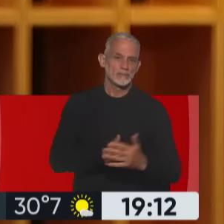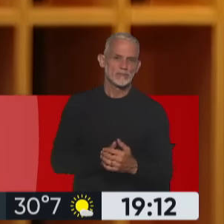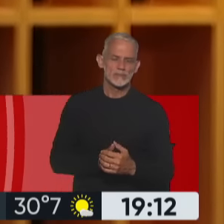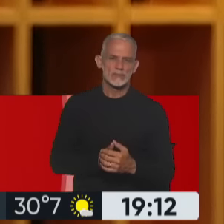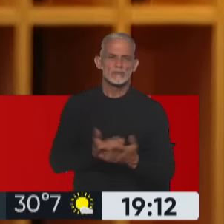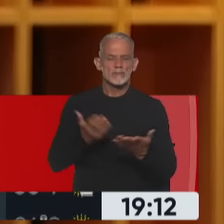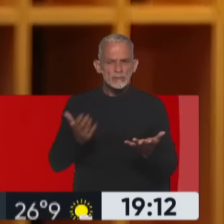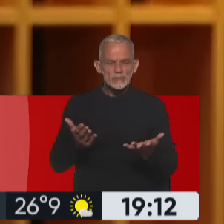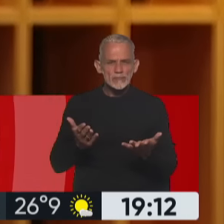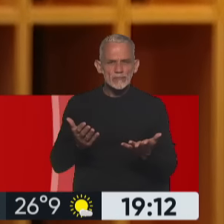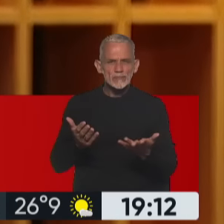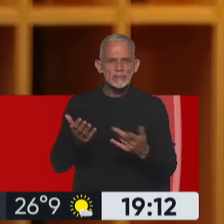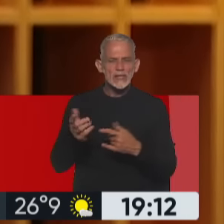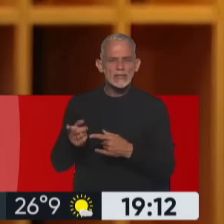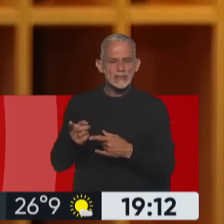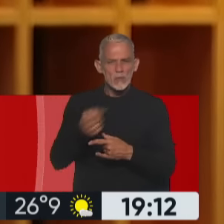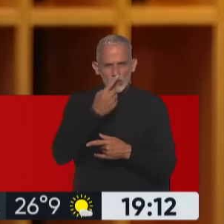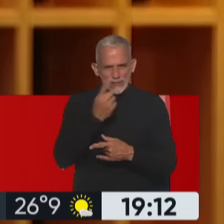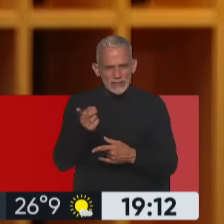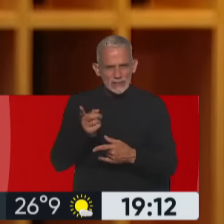Y esto es muy interesante